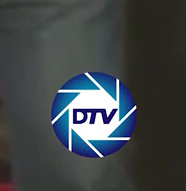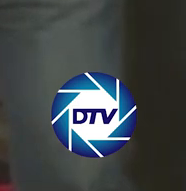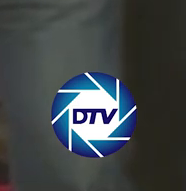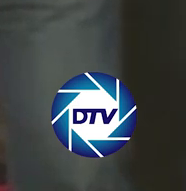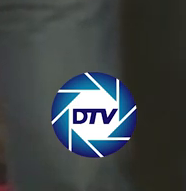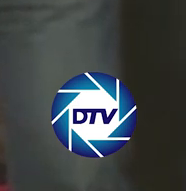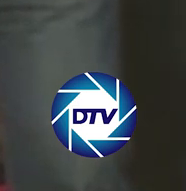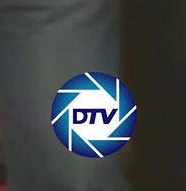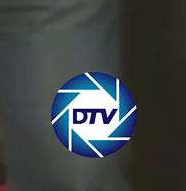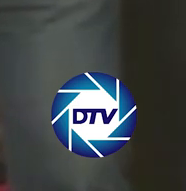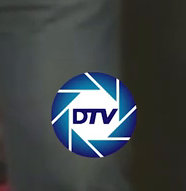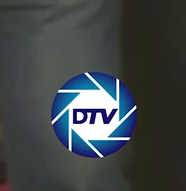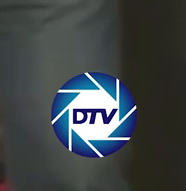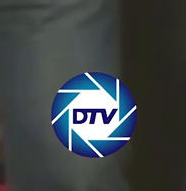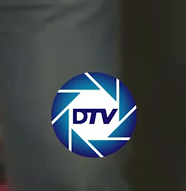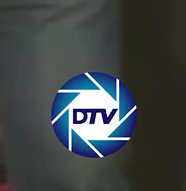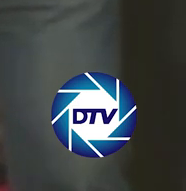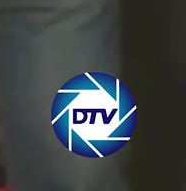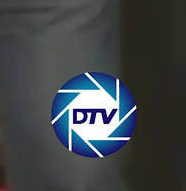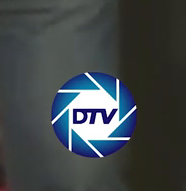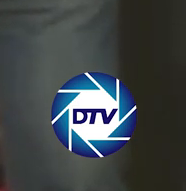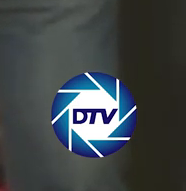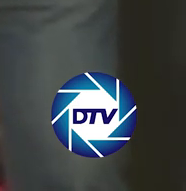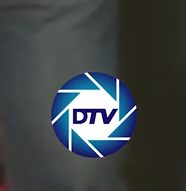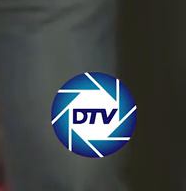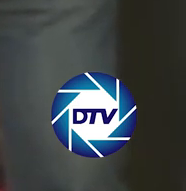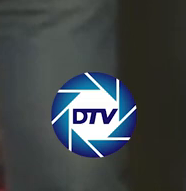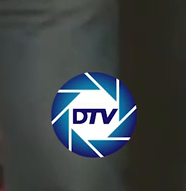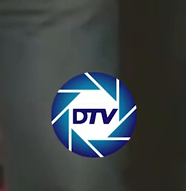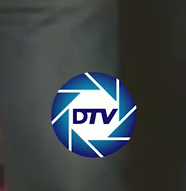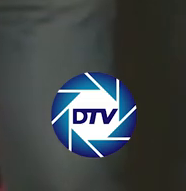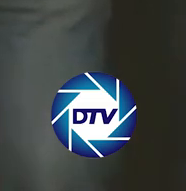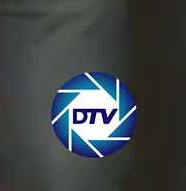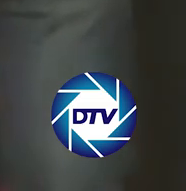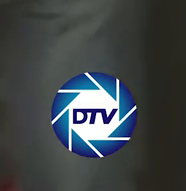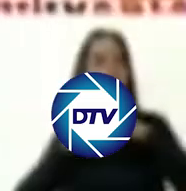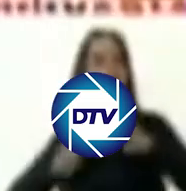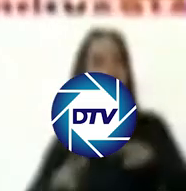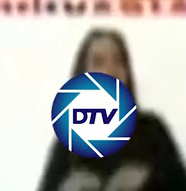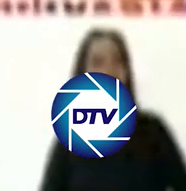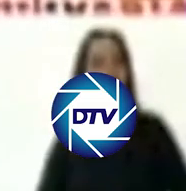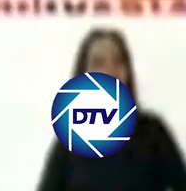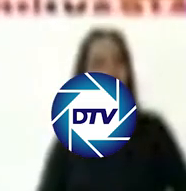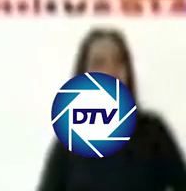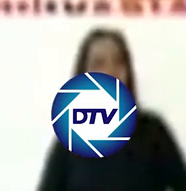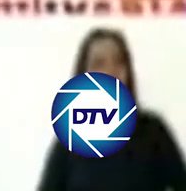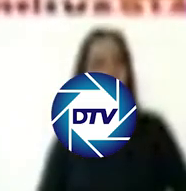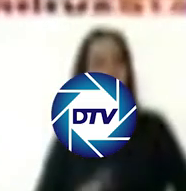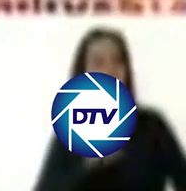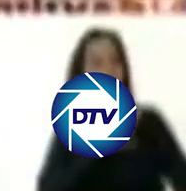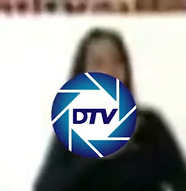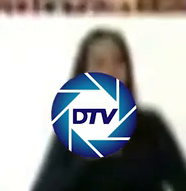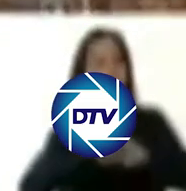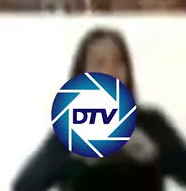podrían testificar ante la audiencia en contra del financiamiento irregular de Podemos. Hemos estado tratando de